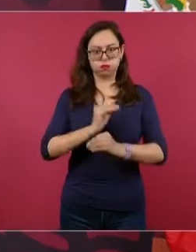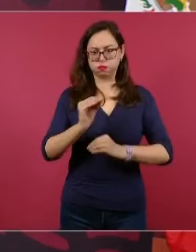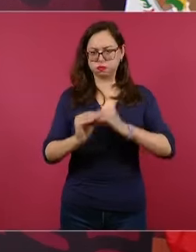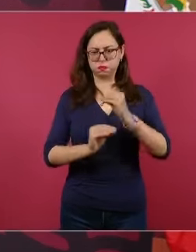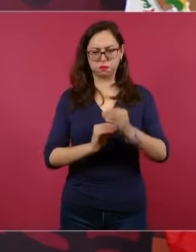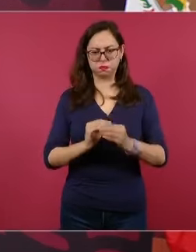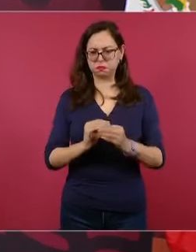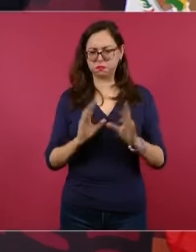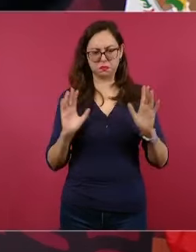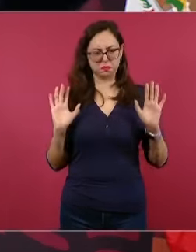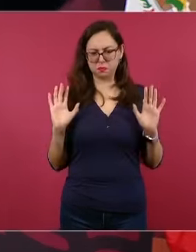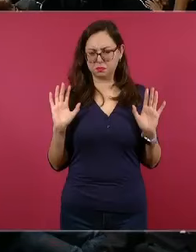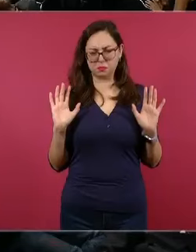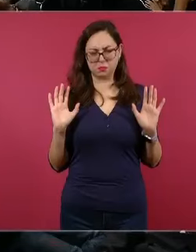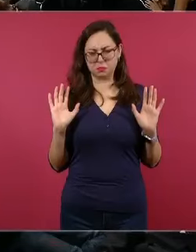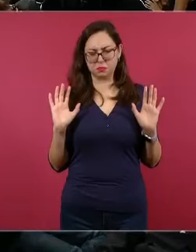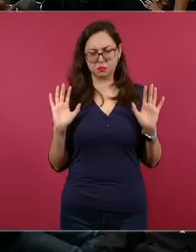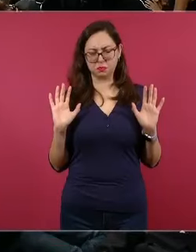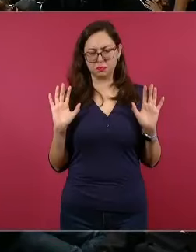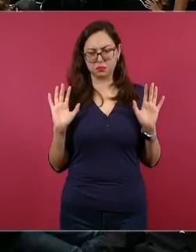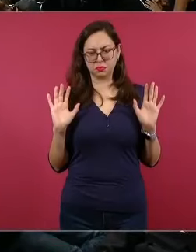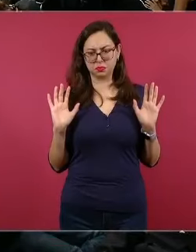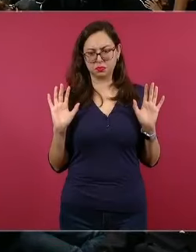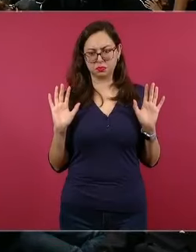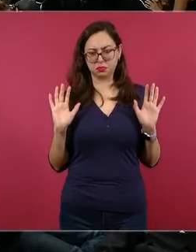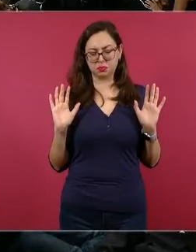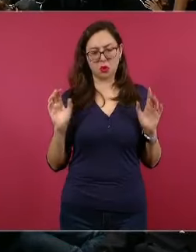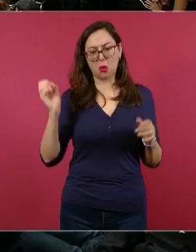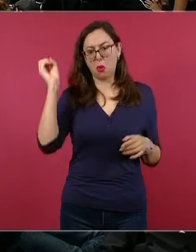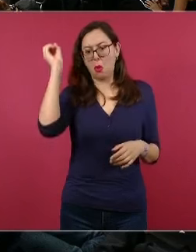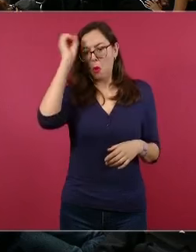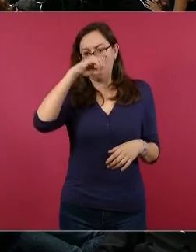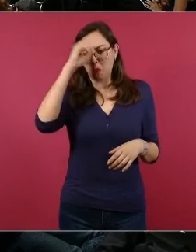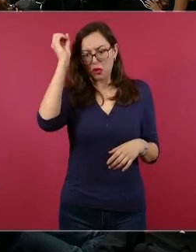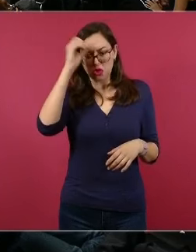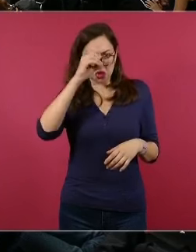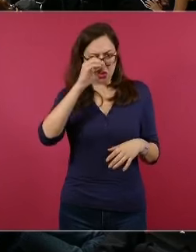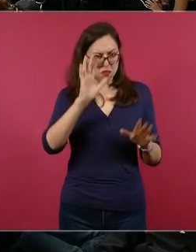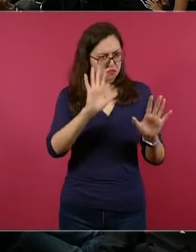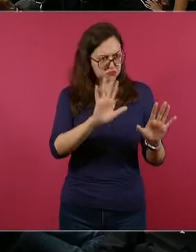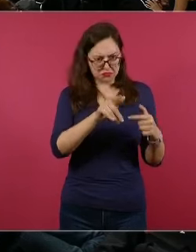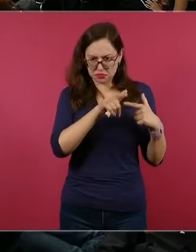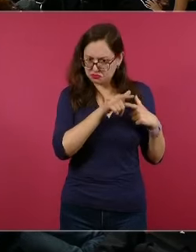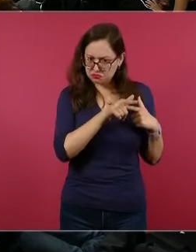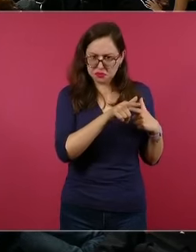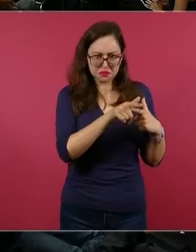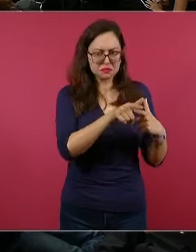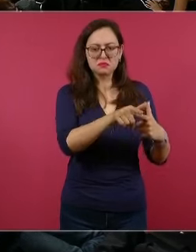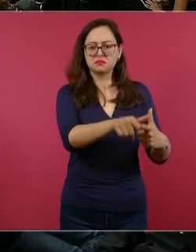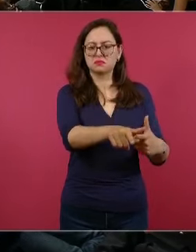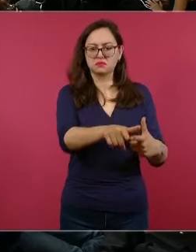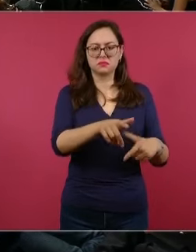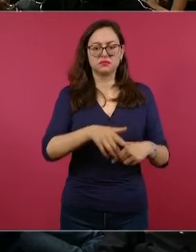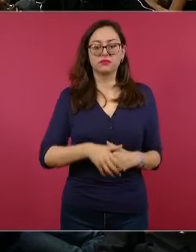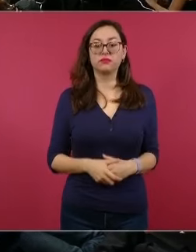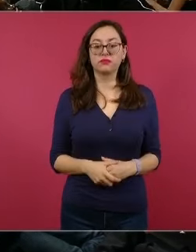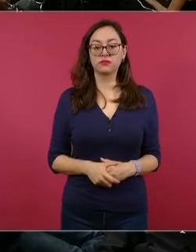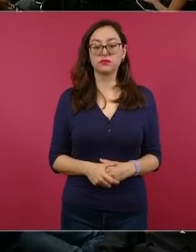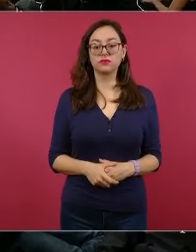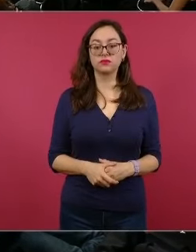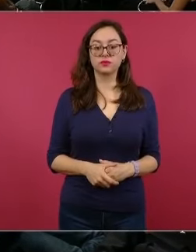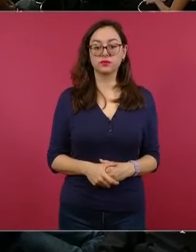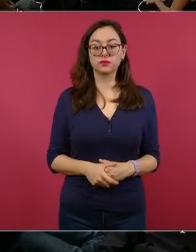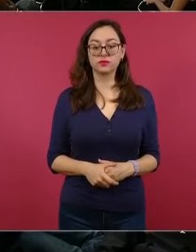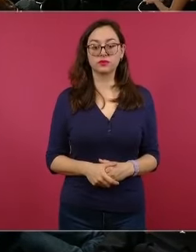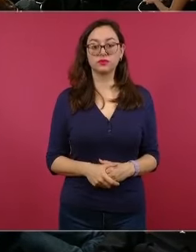cada quien que siga pensando de la misma manera si